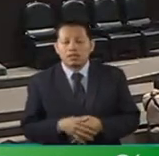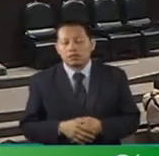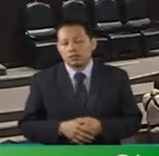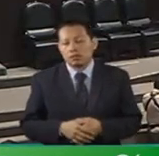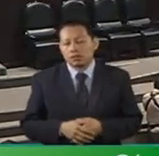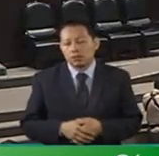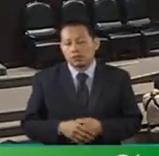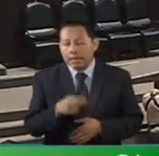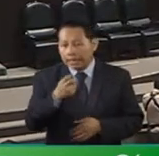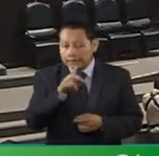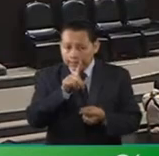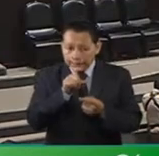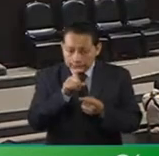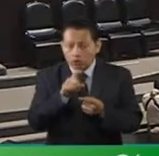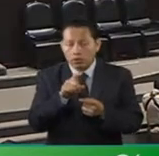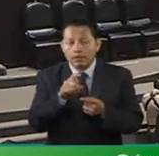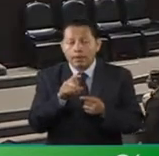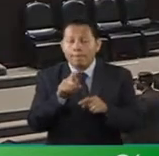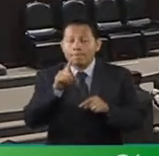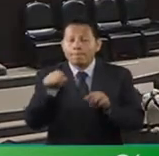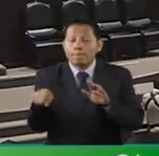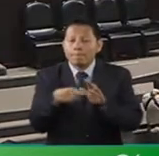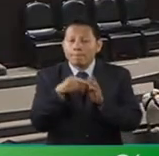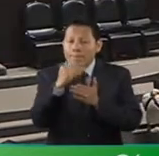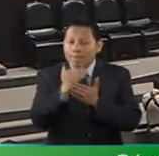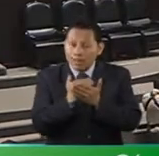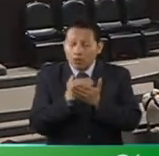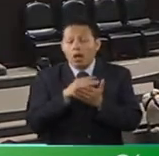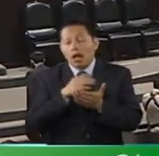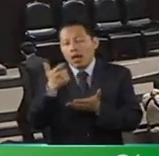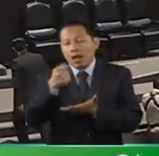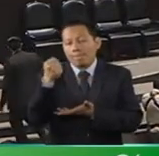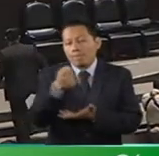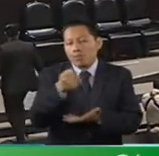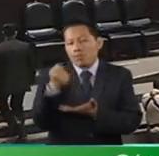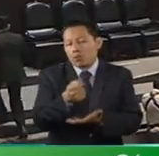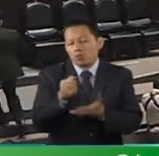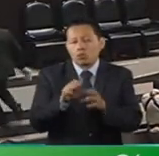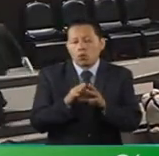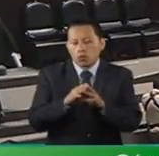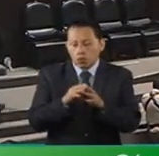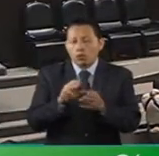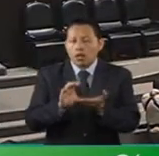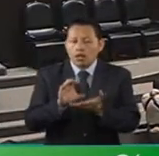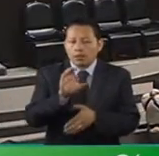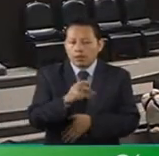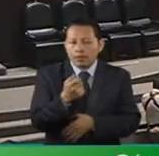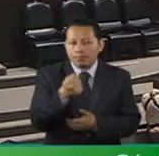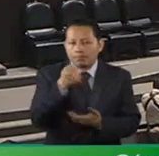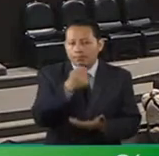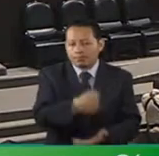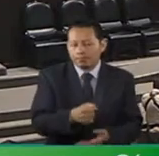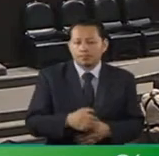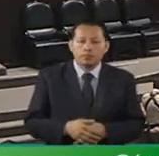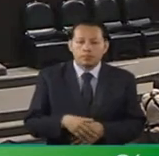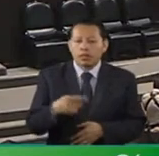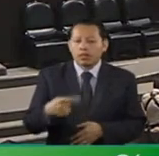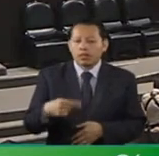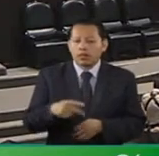A ese ingreso habría que restarle los apoyos que se le han dado a Pemex desde el erario como una transferencia presupuestal. Nuestro